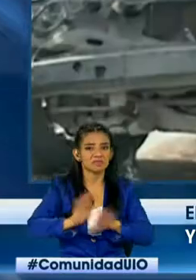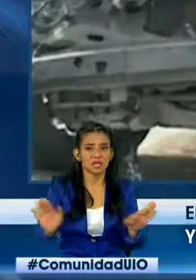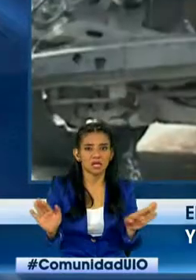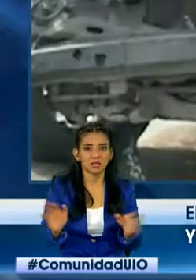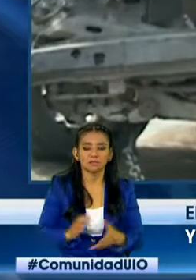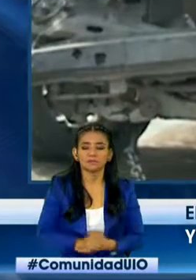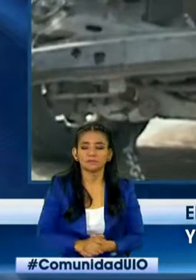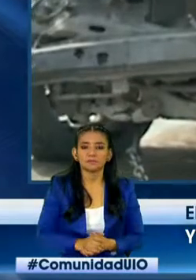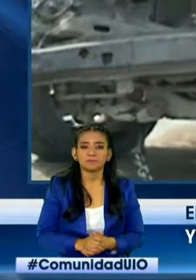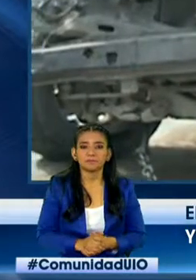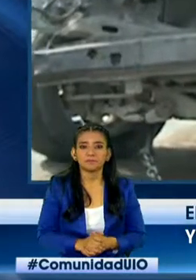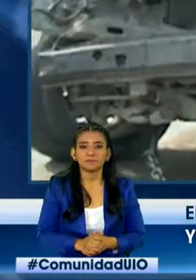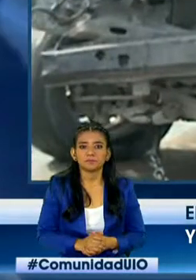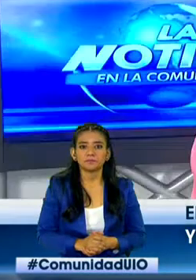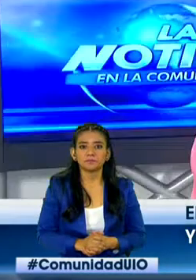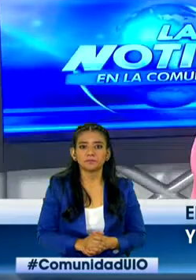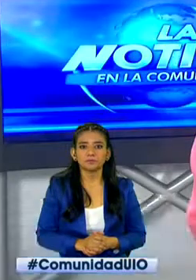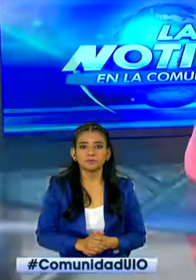No lo haga más.